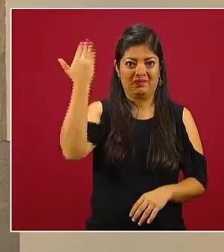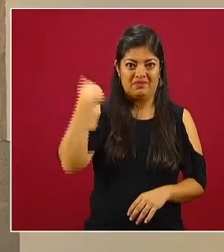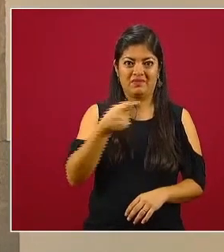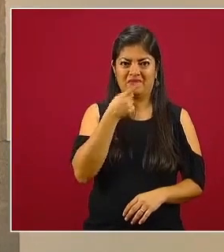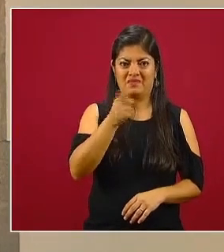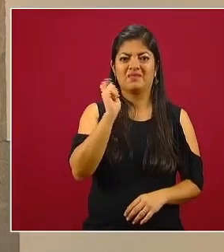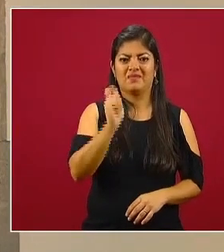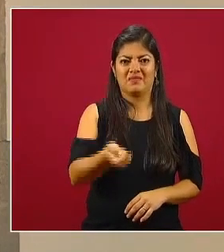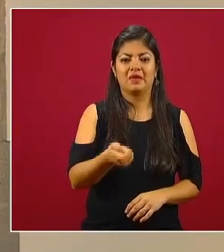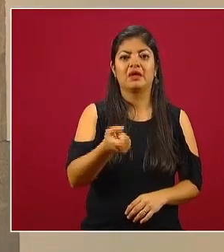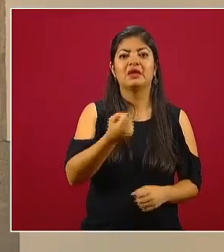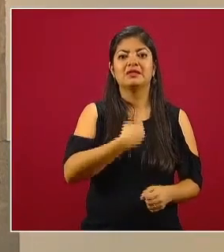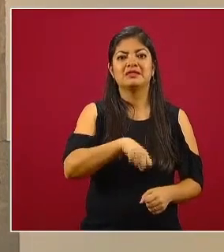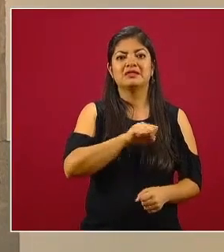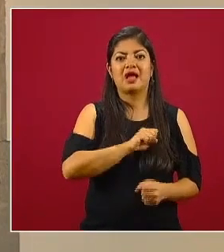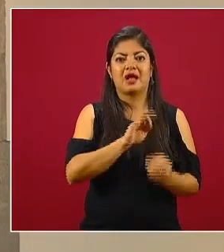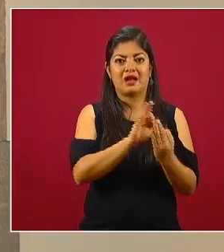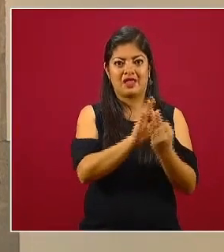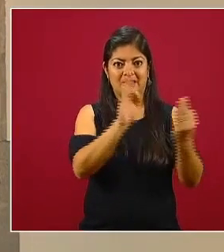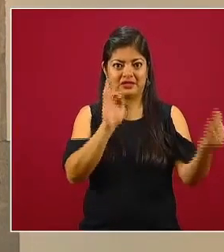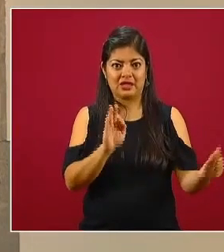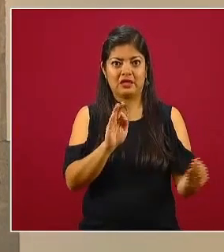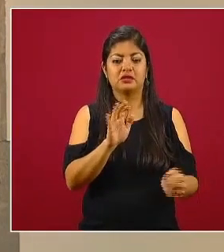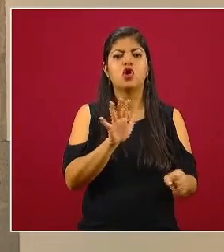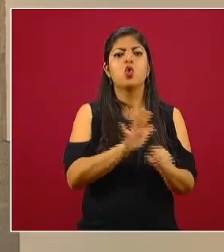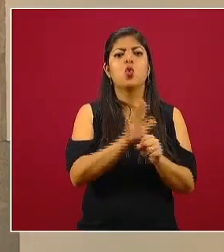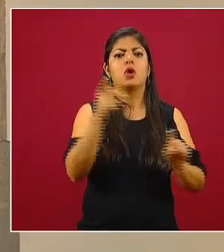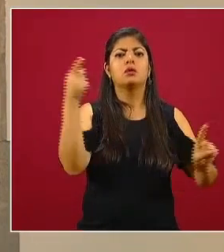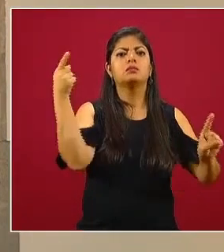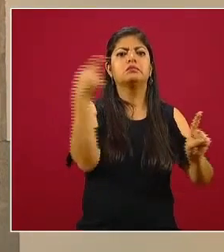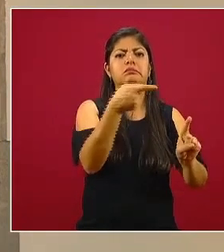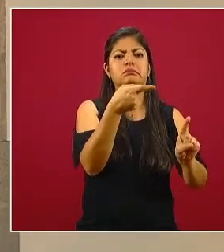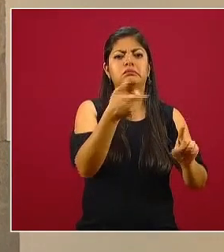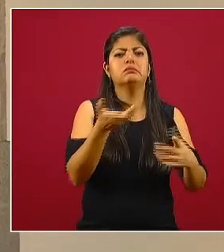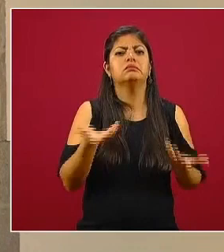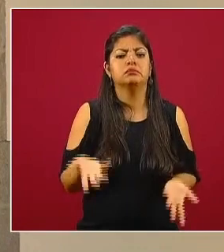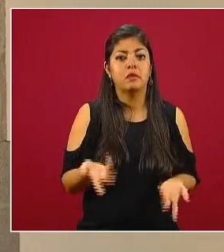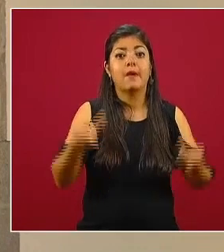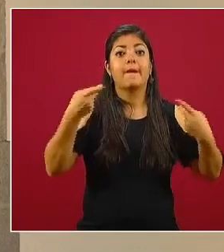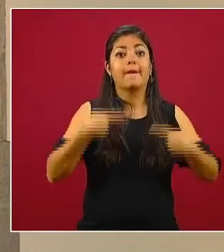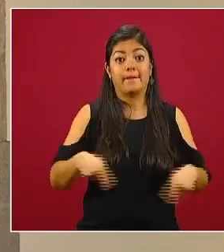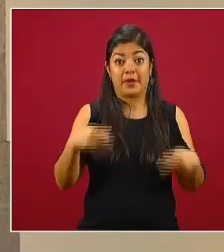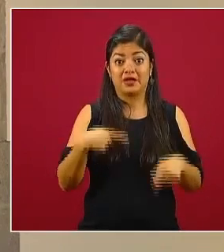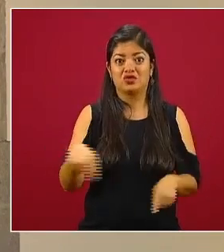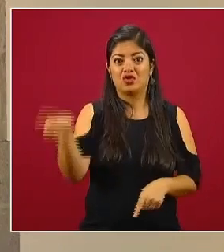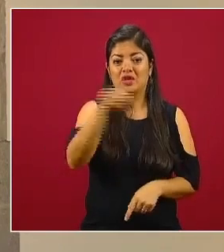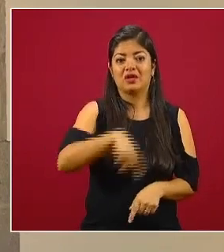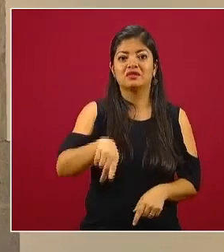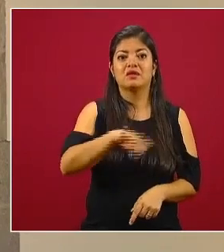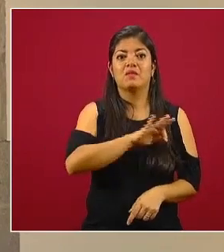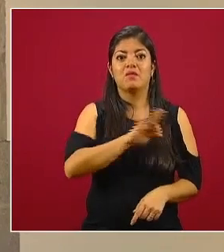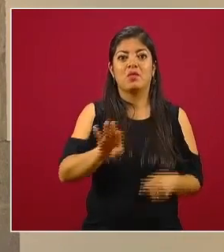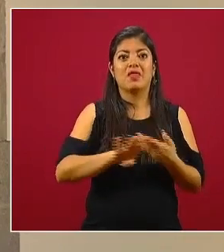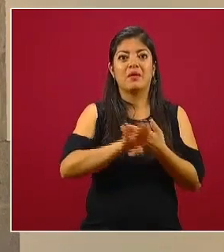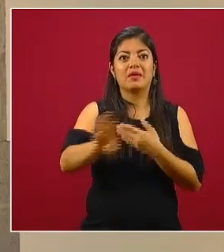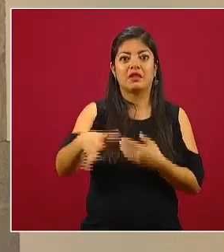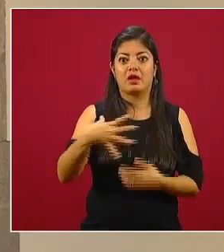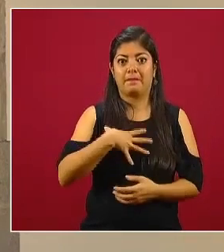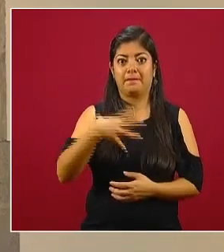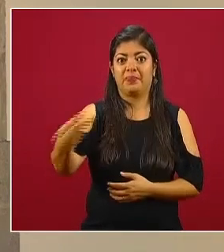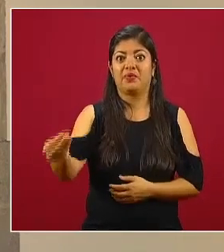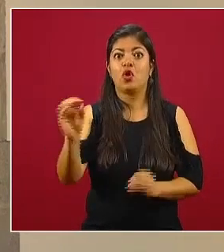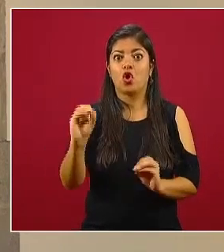la Jornada Nacional de Sana Distancia tiene como propósito fundamental que las personas eviten contagiar y eviten